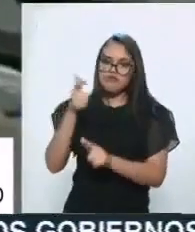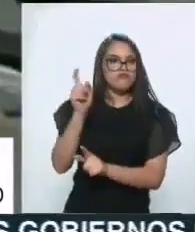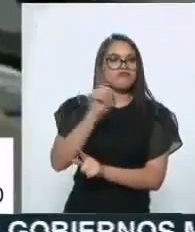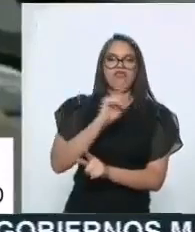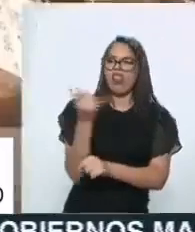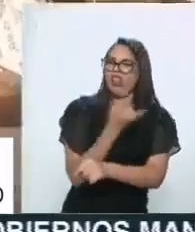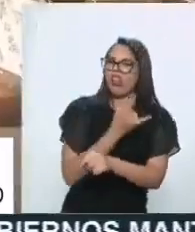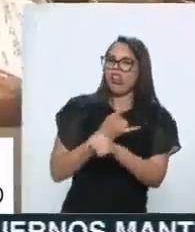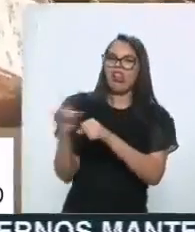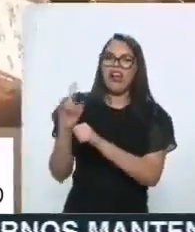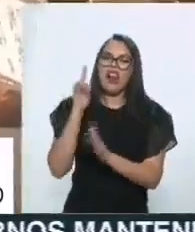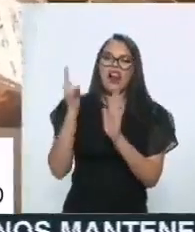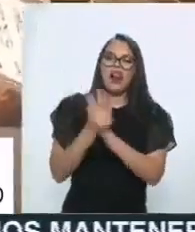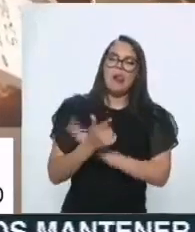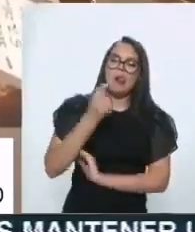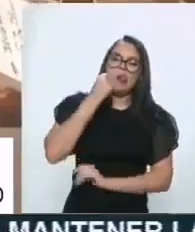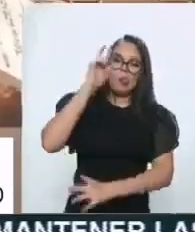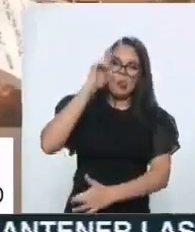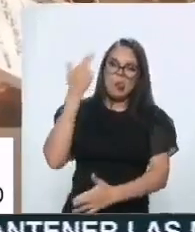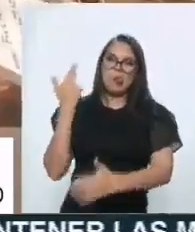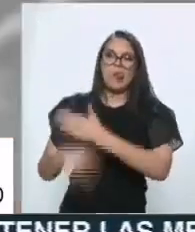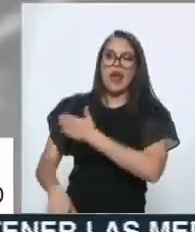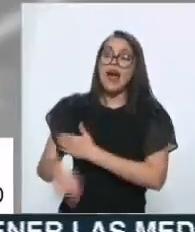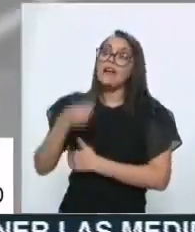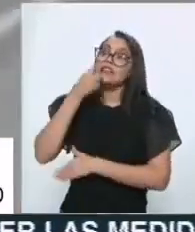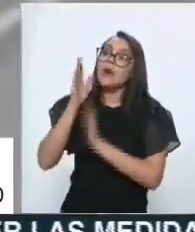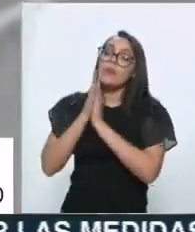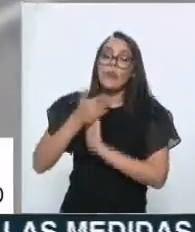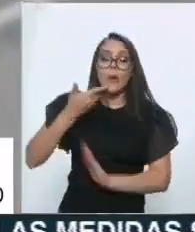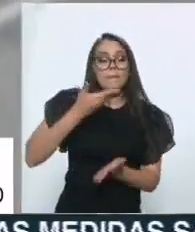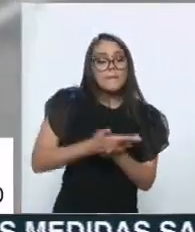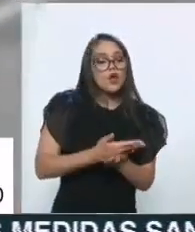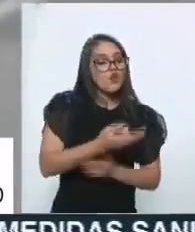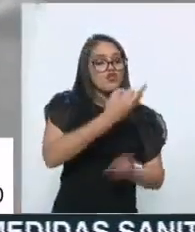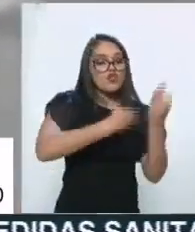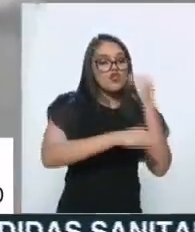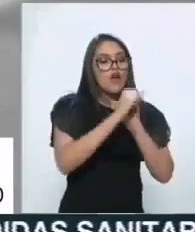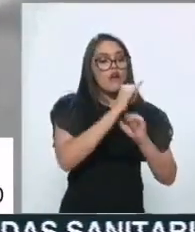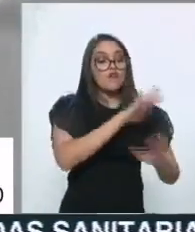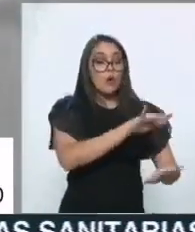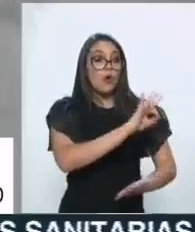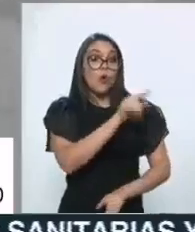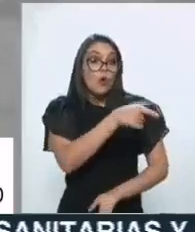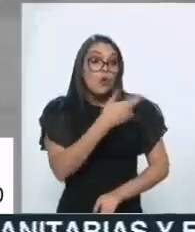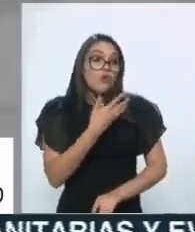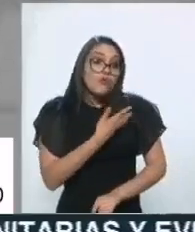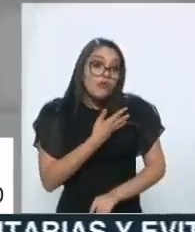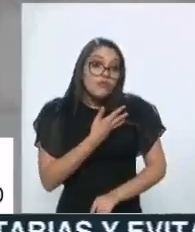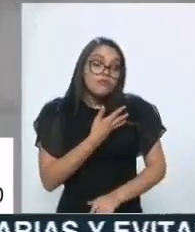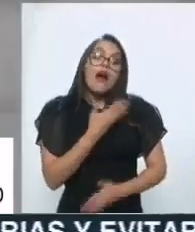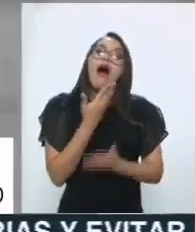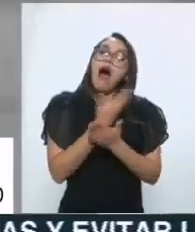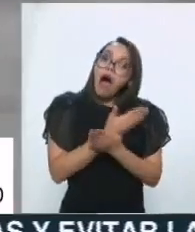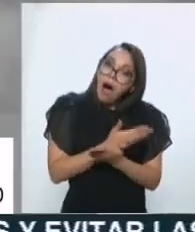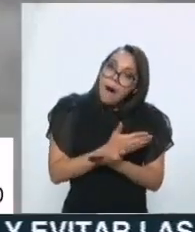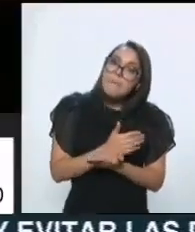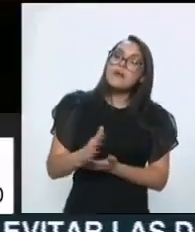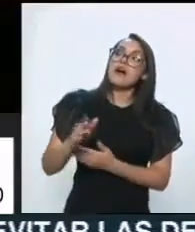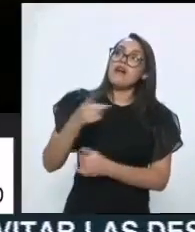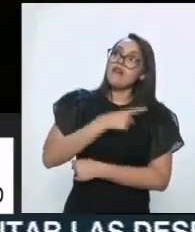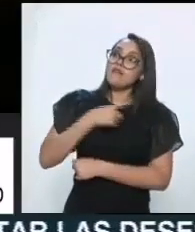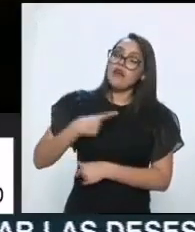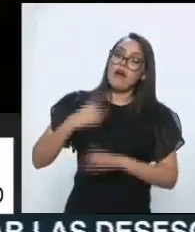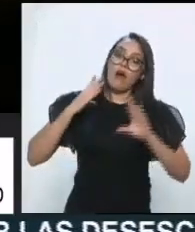de que se compartieran todas las bases de datos que se tuvieran, además de impartir, digamos, capacitación para la utilización de